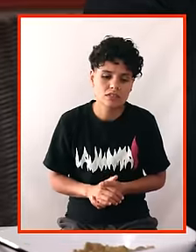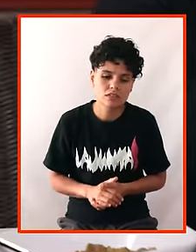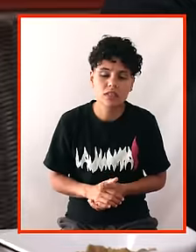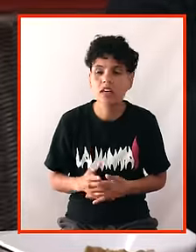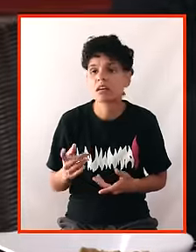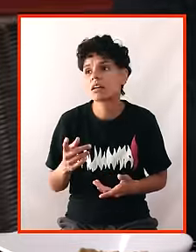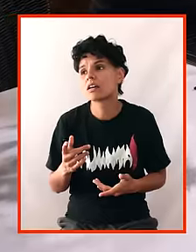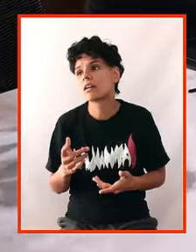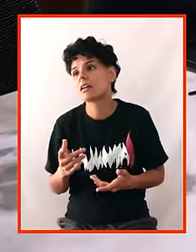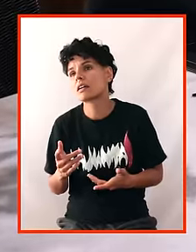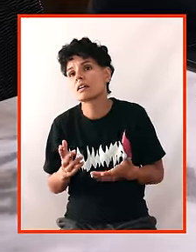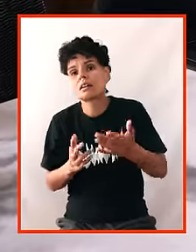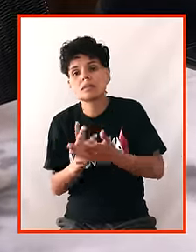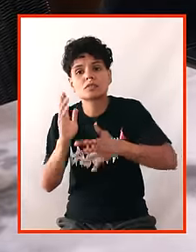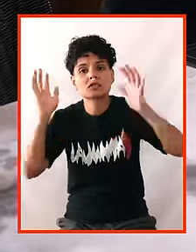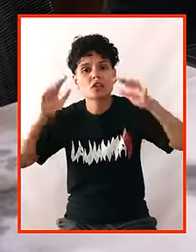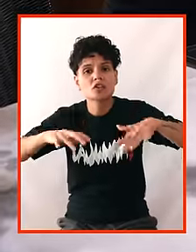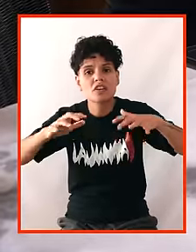Aquí se va a tirar lluvia.